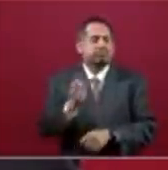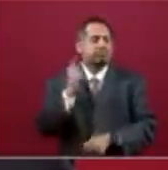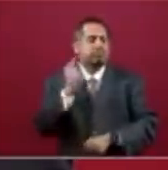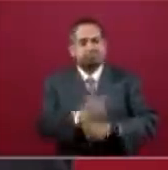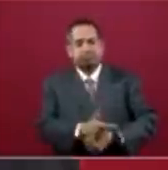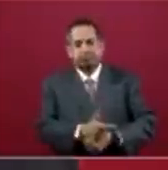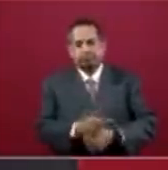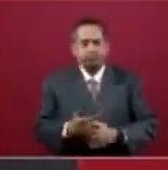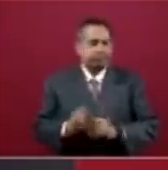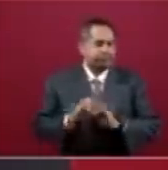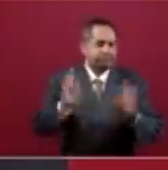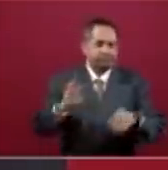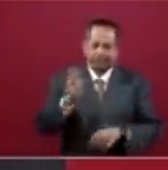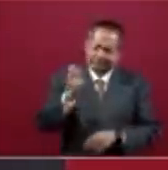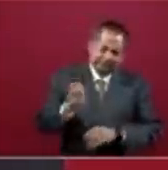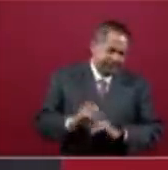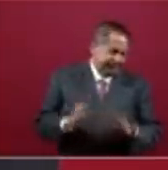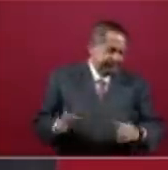Pues eso es.